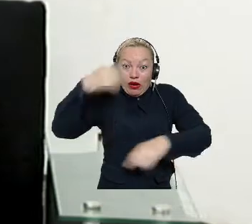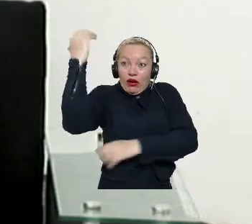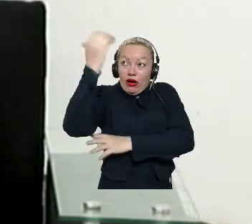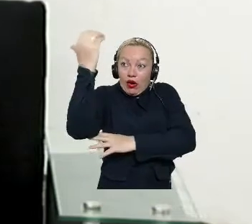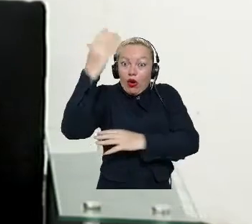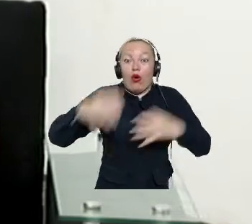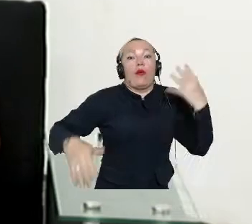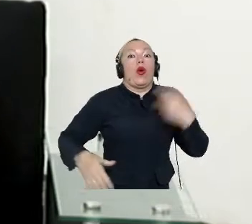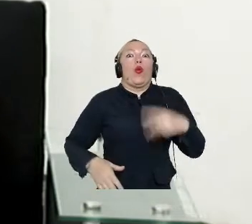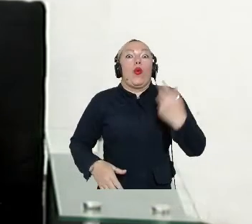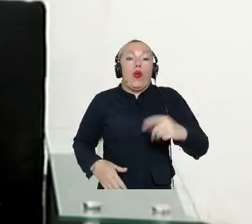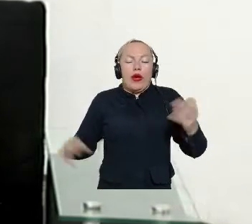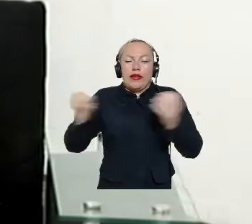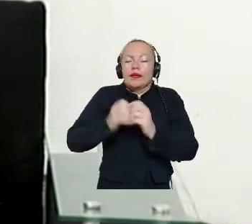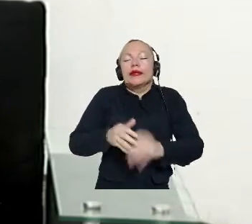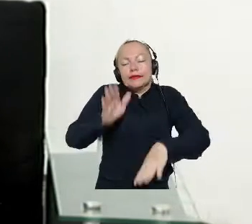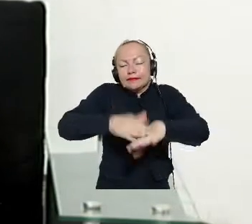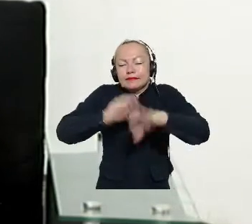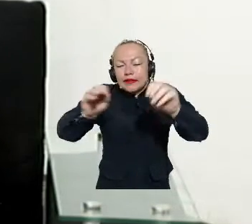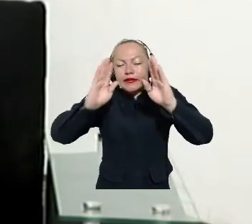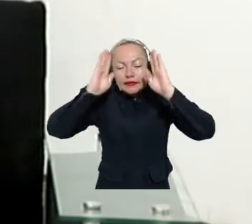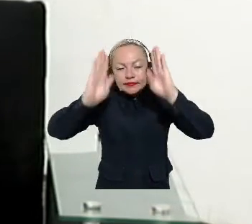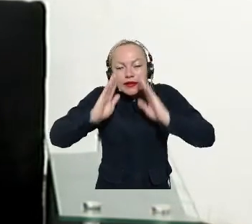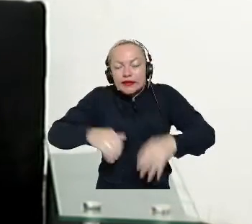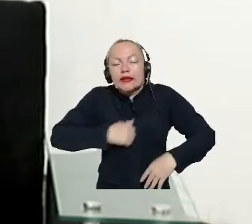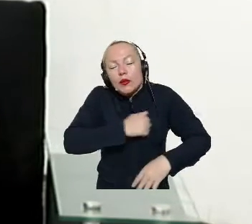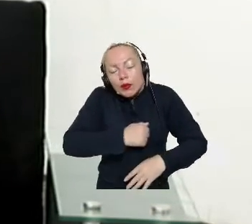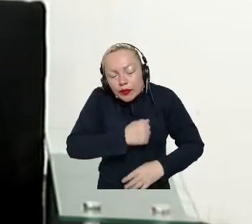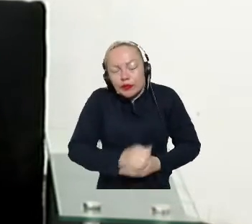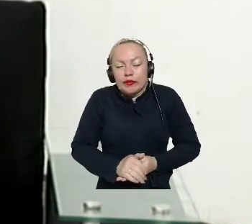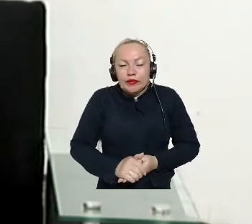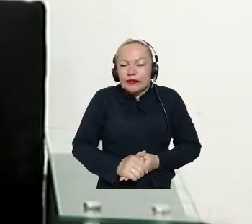Entonces, el llamado de atención es más para que nos